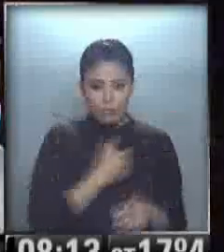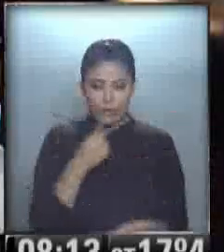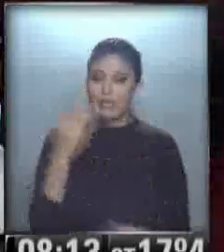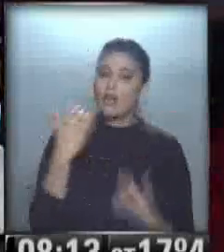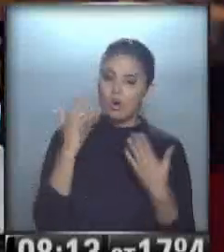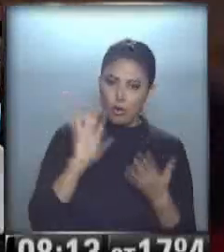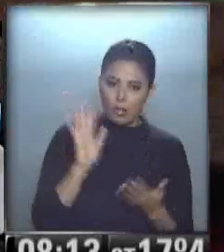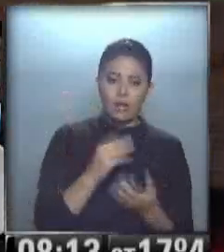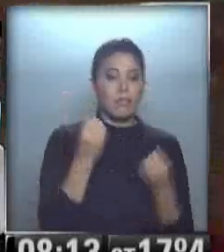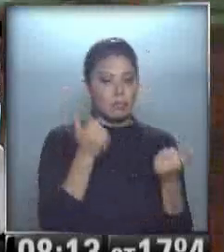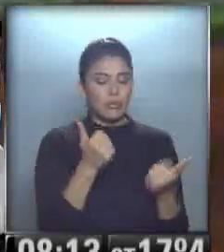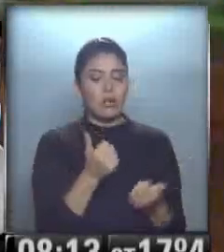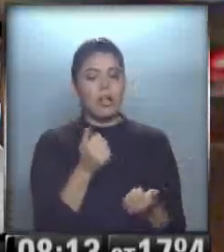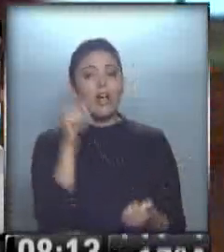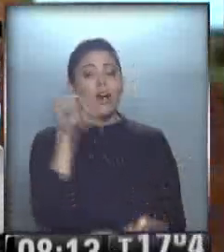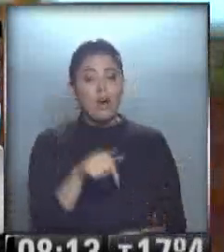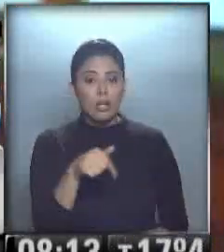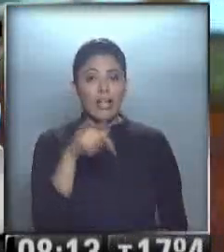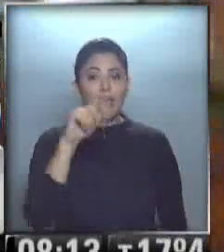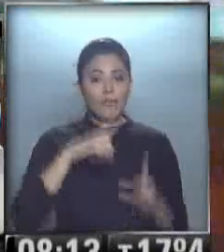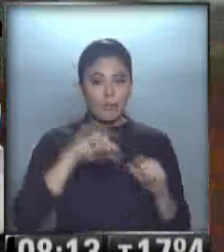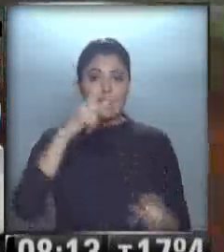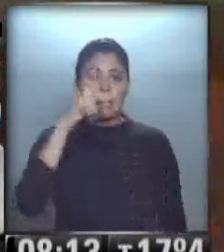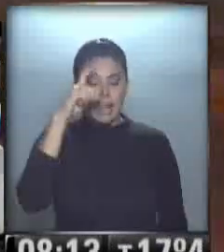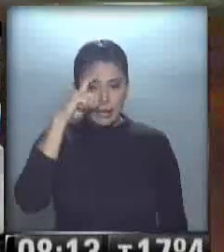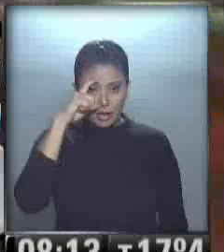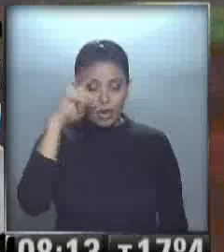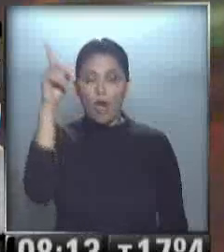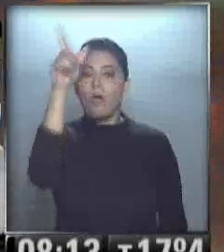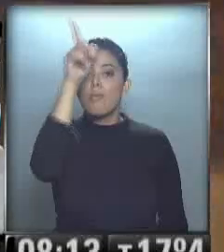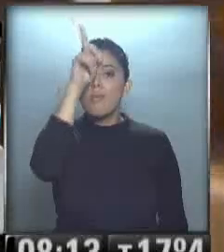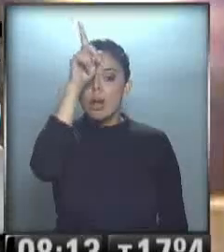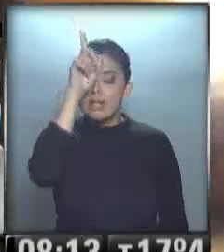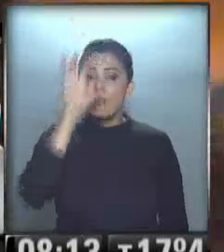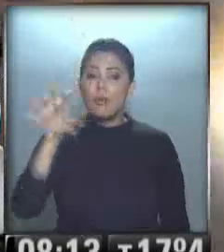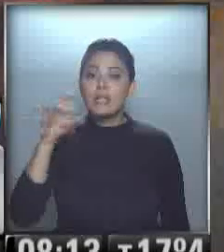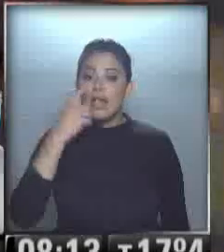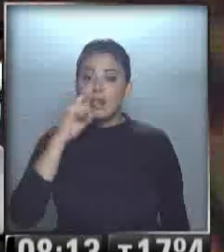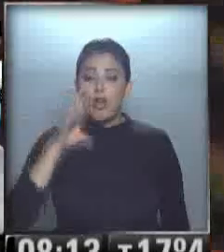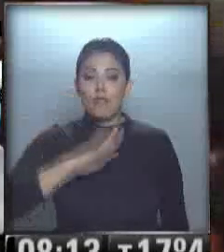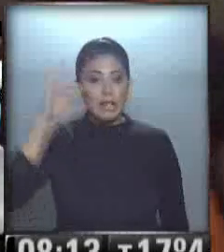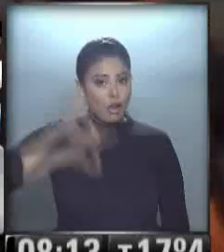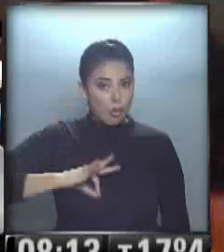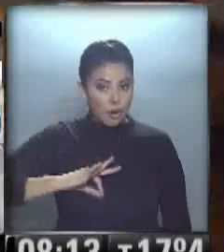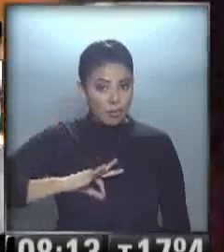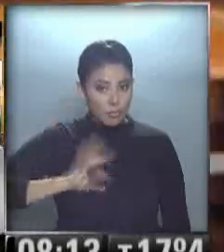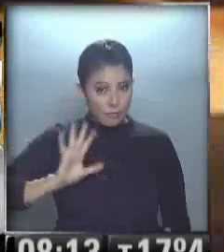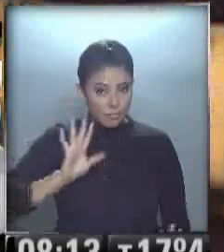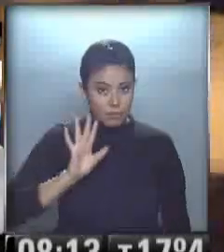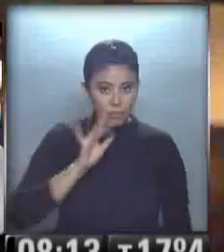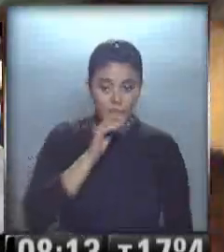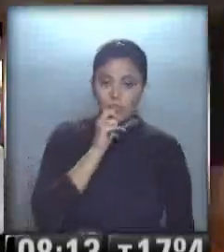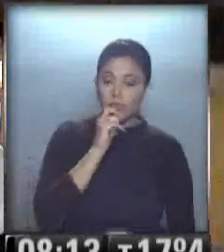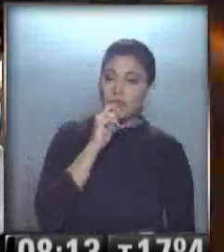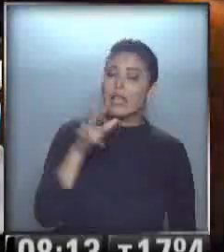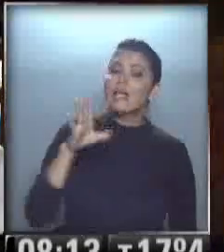gusto. Bien, igualmente. Hoy es 3 de enero. Los policías en Entre Ríos todavía no cobraron, ¿verdad? Sí,